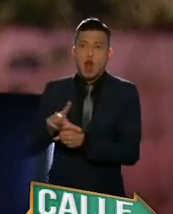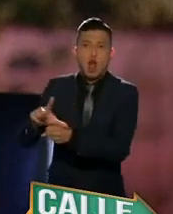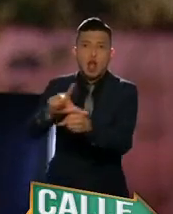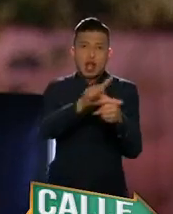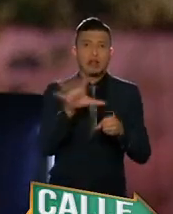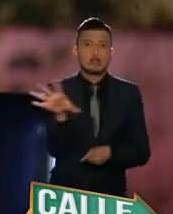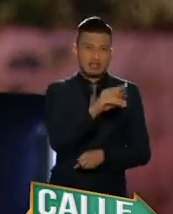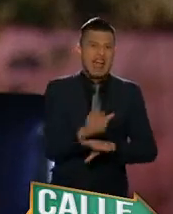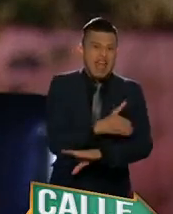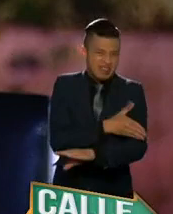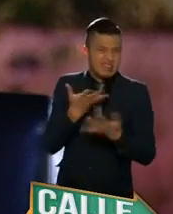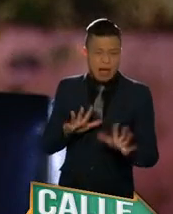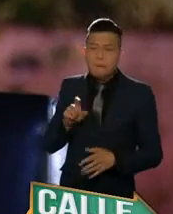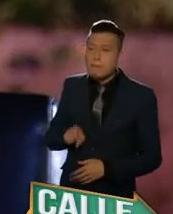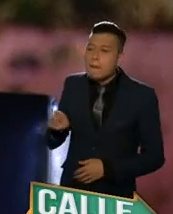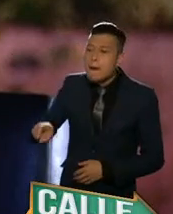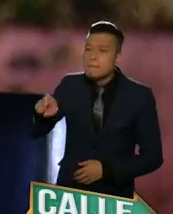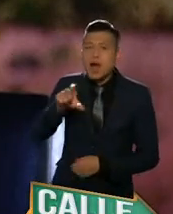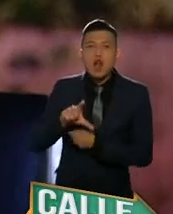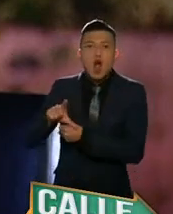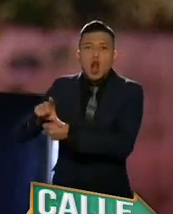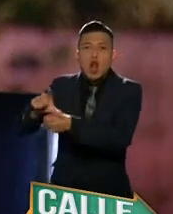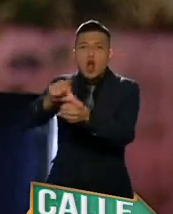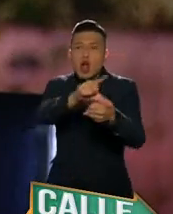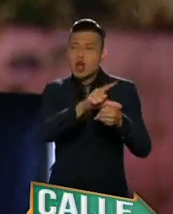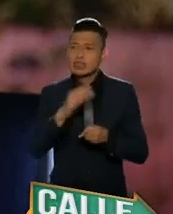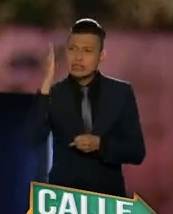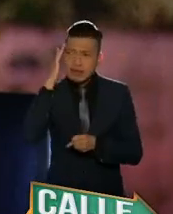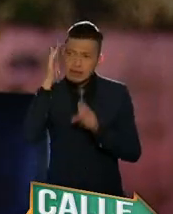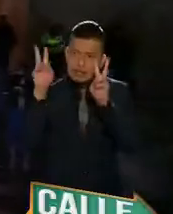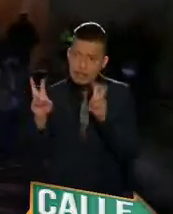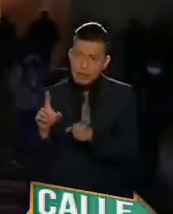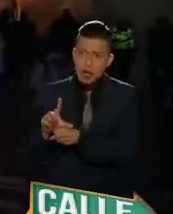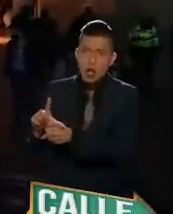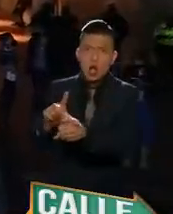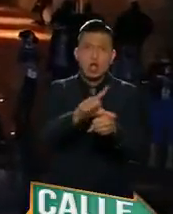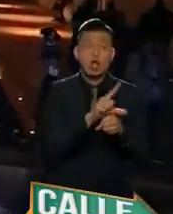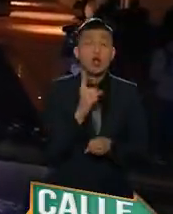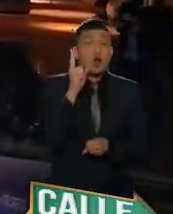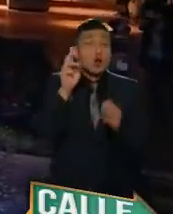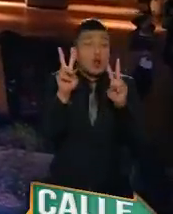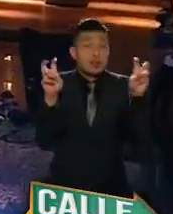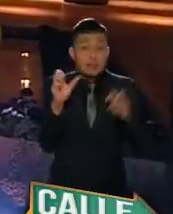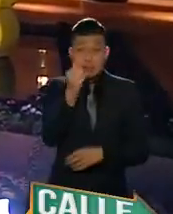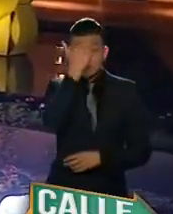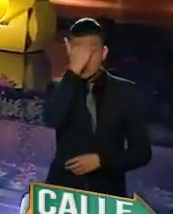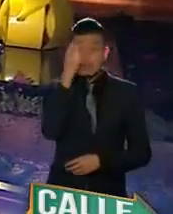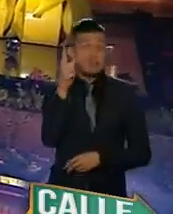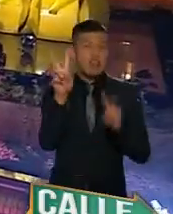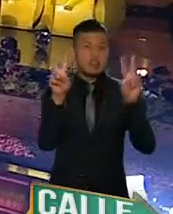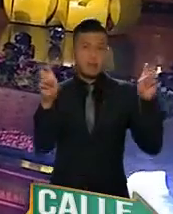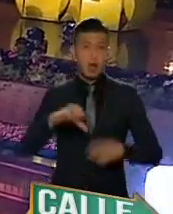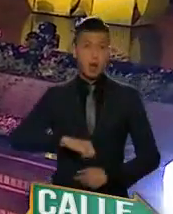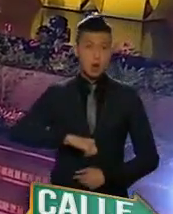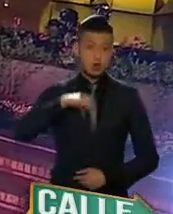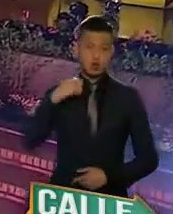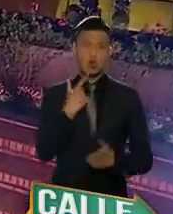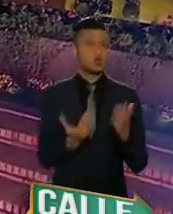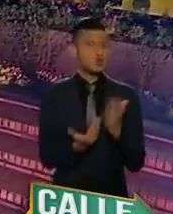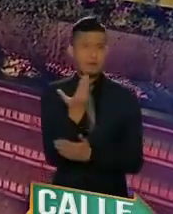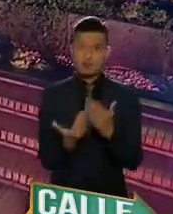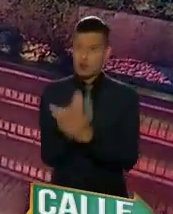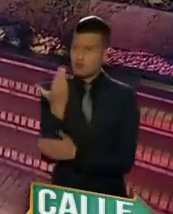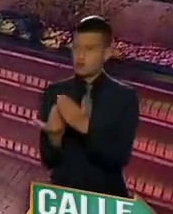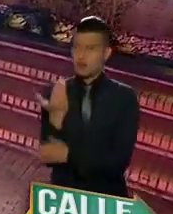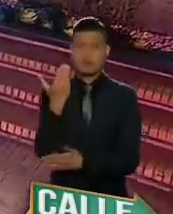de ellas, así tratando es. Sus temas locales. Pero este es un tema crucial, es uno de nuestros mayores orgullos, de nuestras mayores innovaciones, que